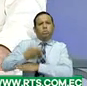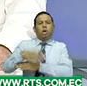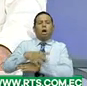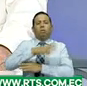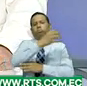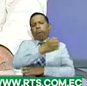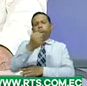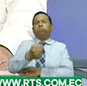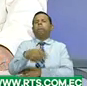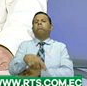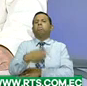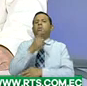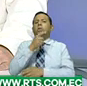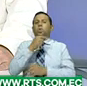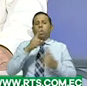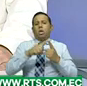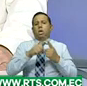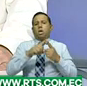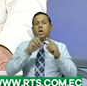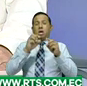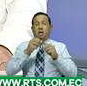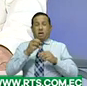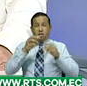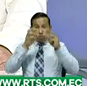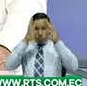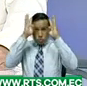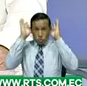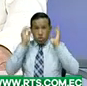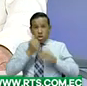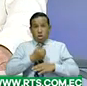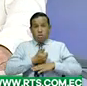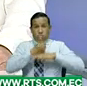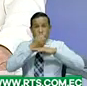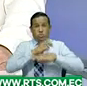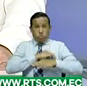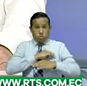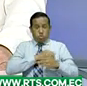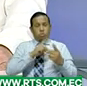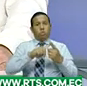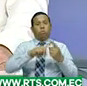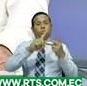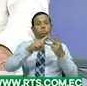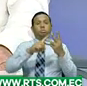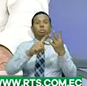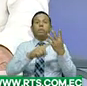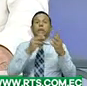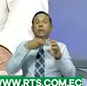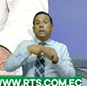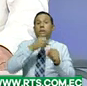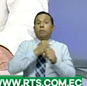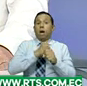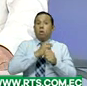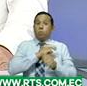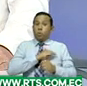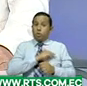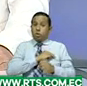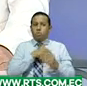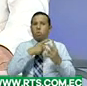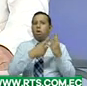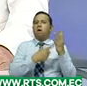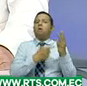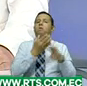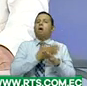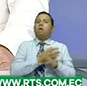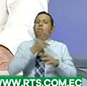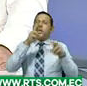de salida del país para el alcalde de Quito, Jorge Yunda, y otros tres funcionarios por presunto peculado en la compra de